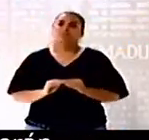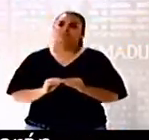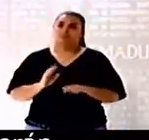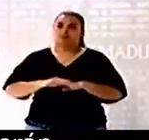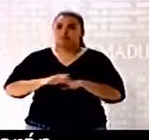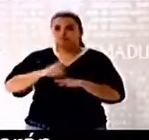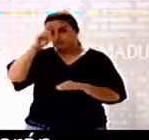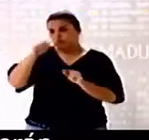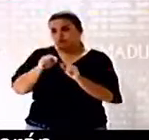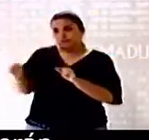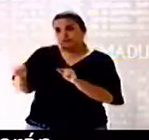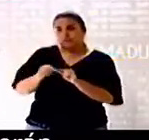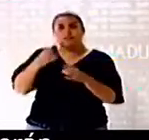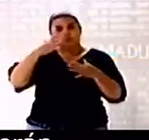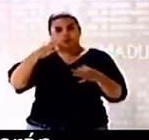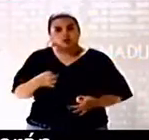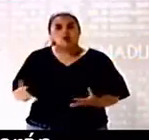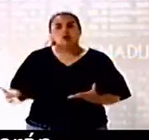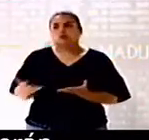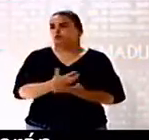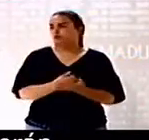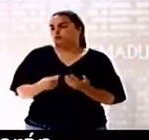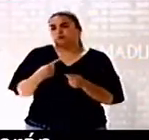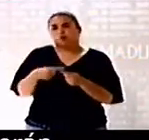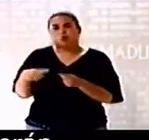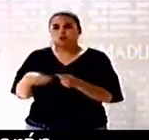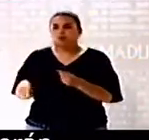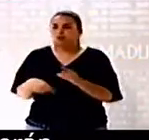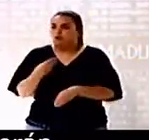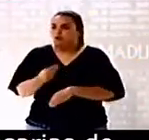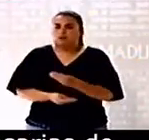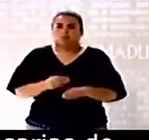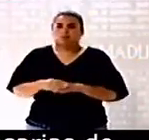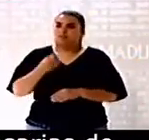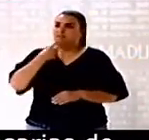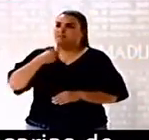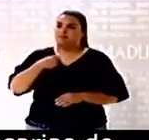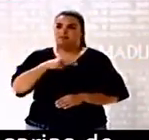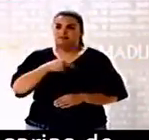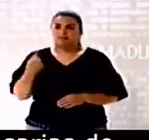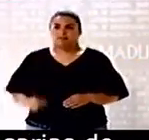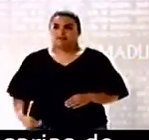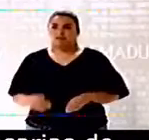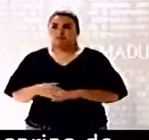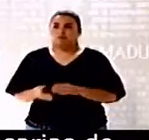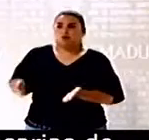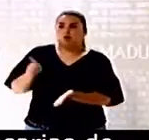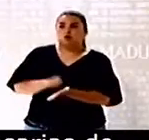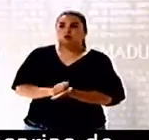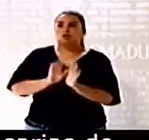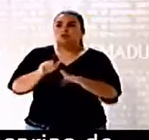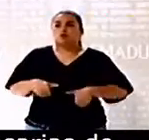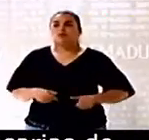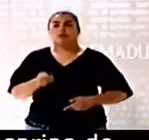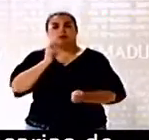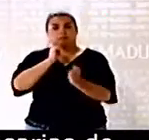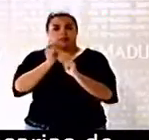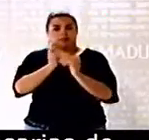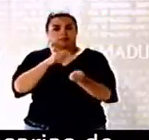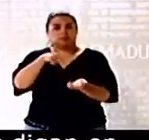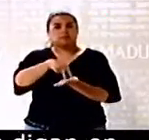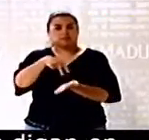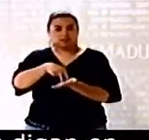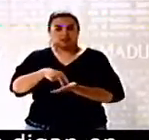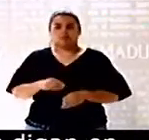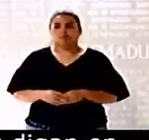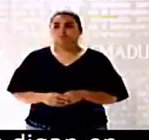de la distancia de seguridad y todo lo que nos digan en sanidad para volver también a las ruedas de prensa presenciales.